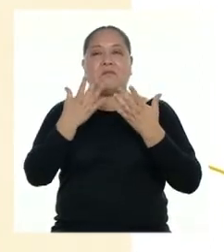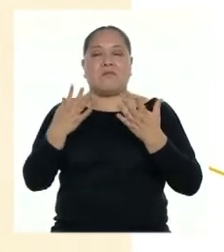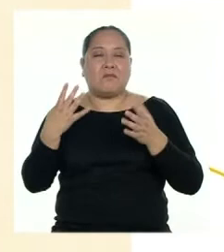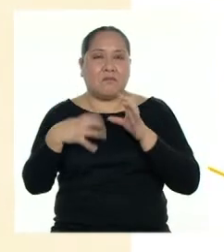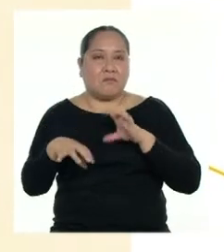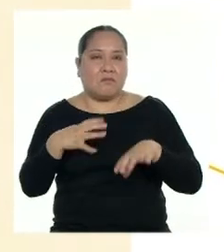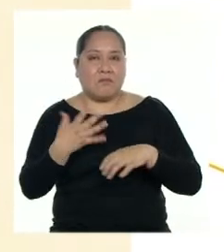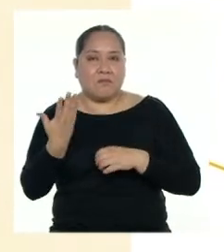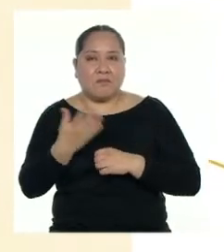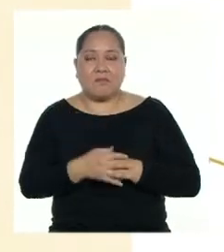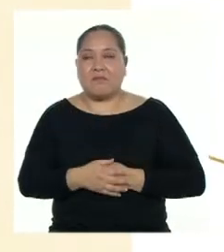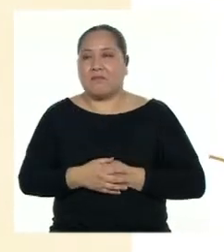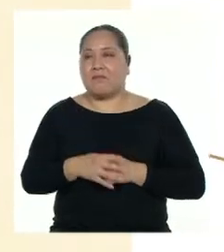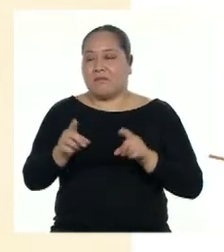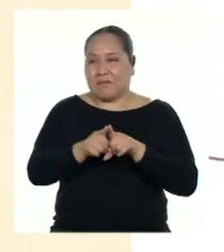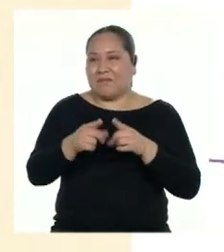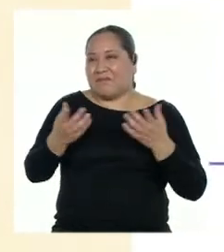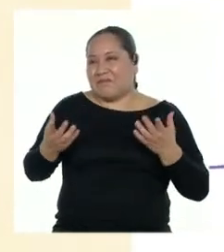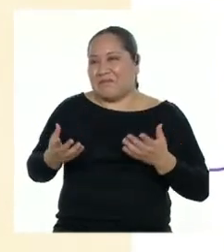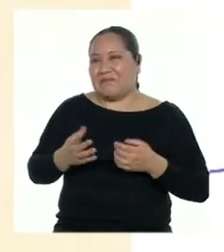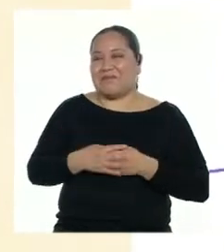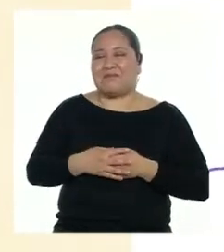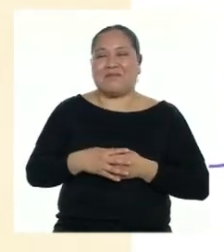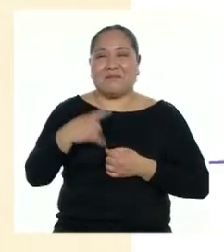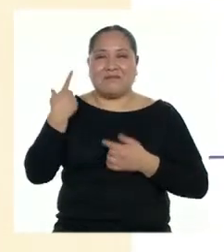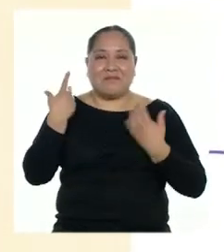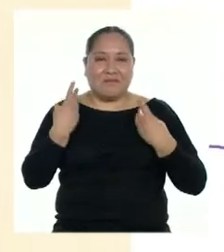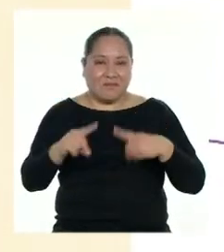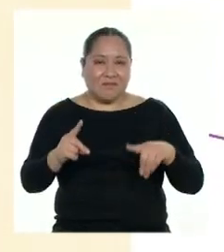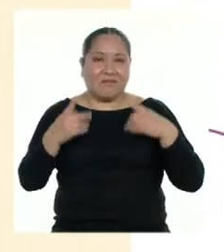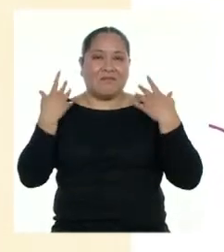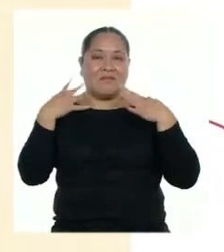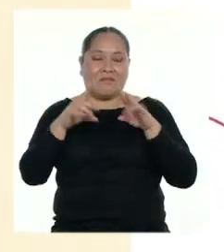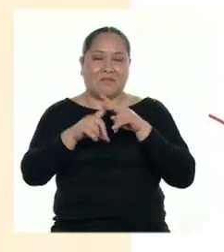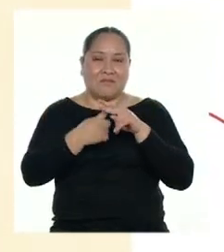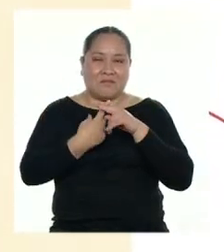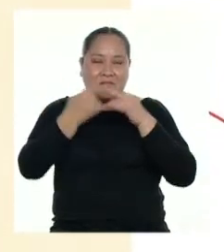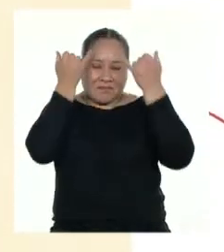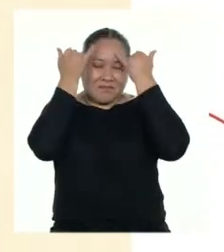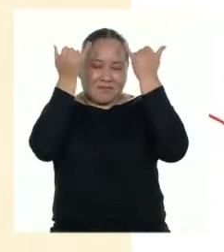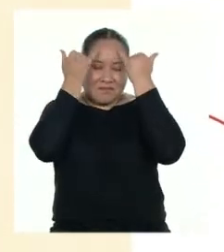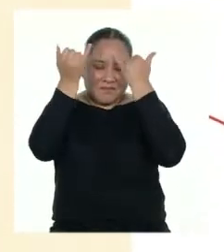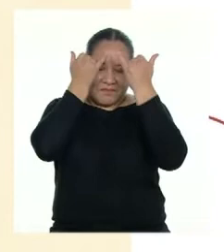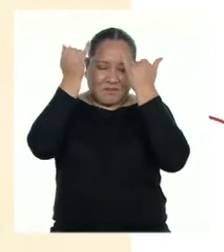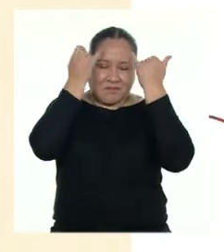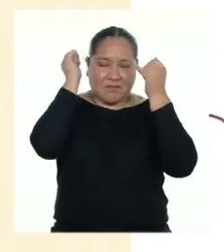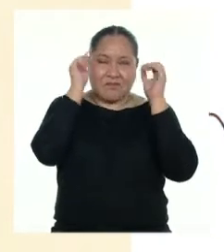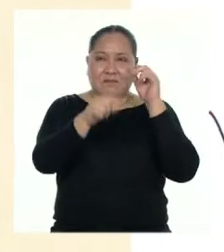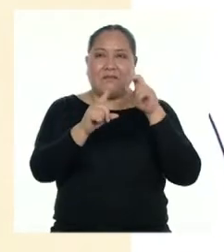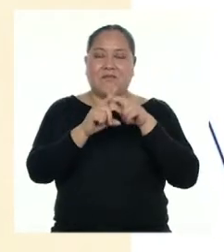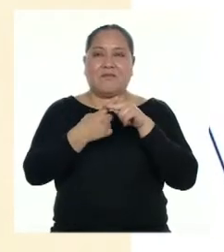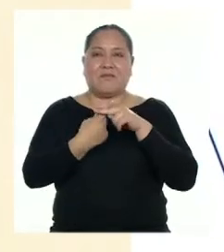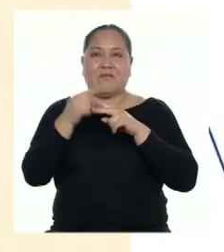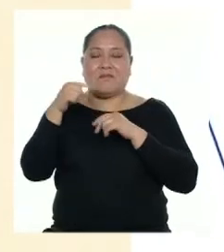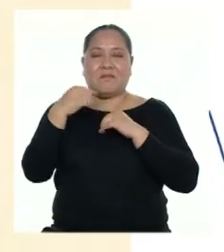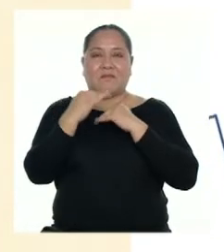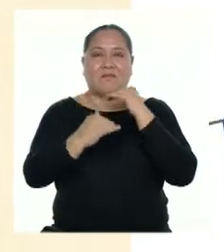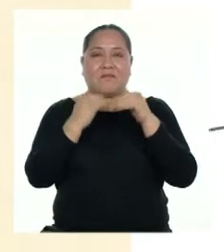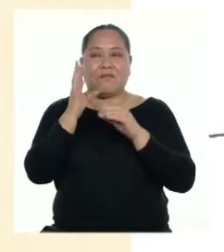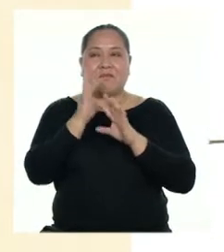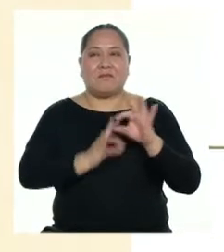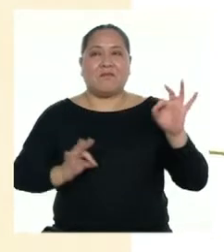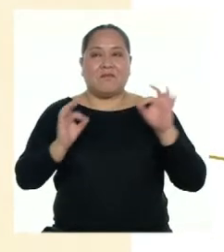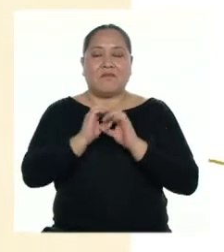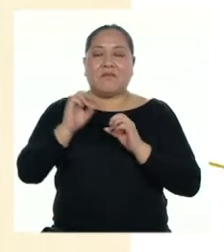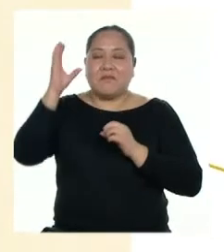podríamos realizar y, justamente, cuando iniciamos nuestro esbozo o lluvia de ideas, pusimos en marcha un paso muy importante que